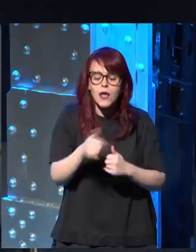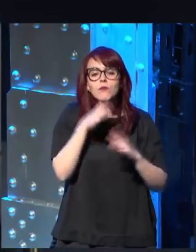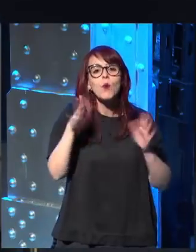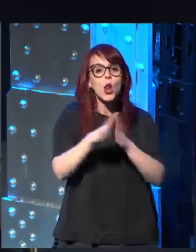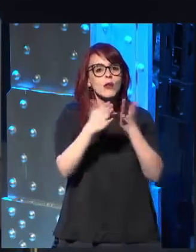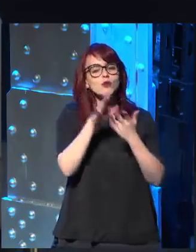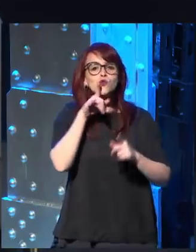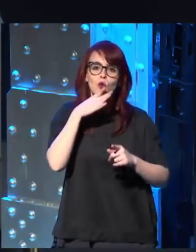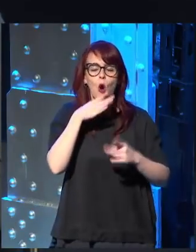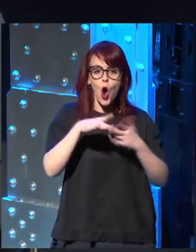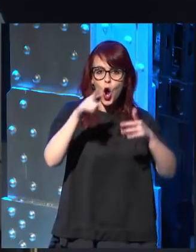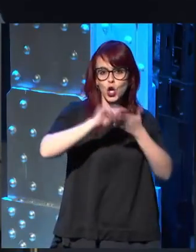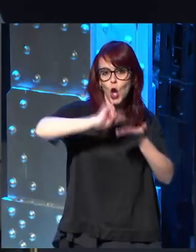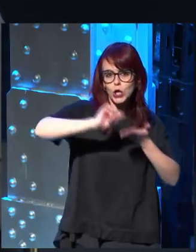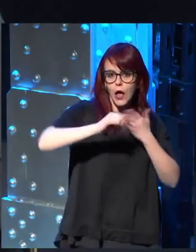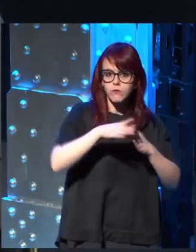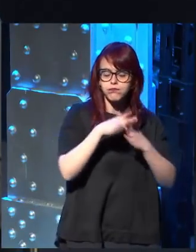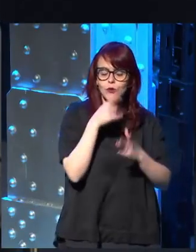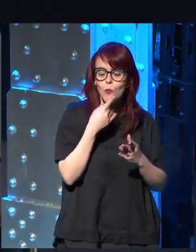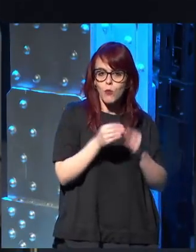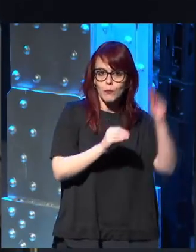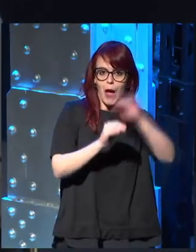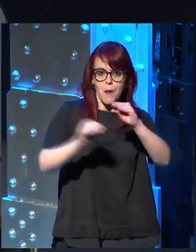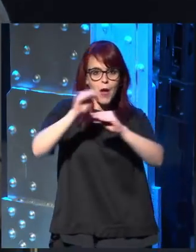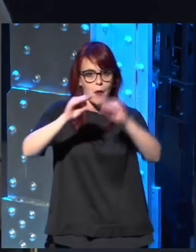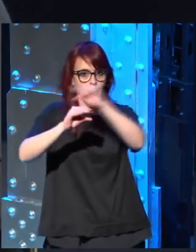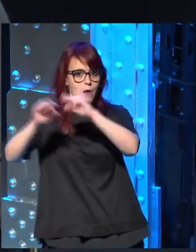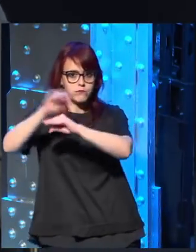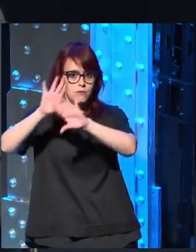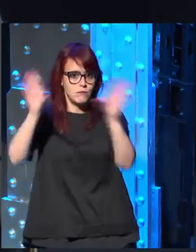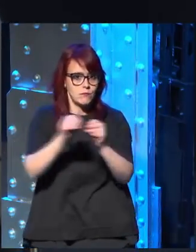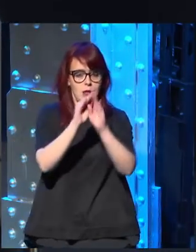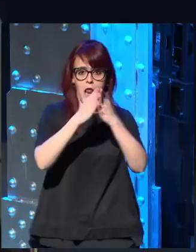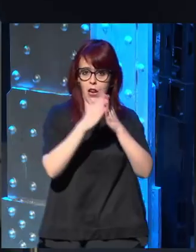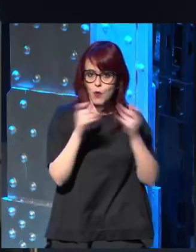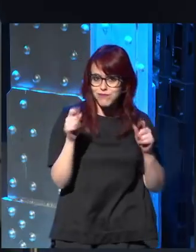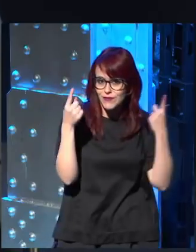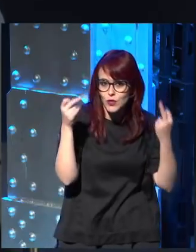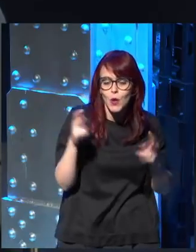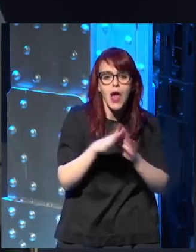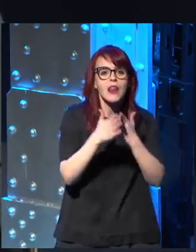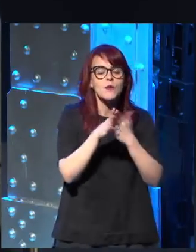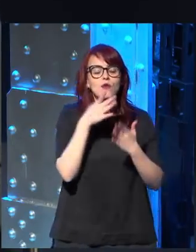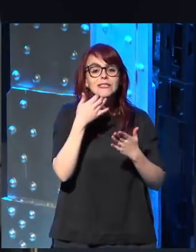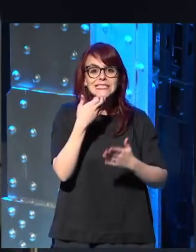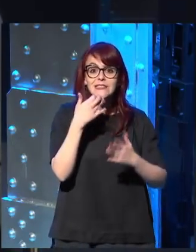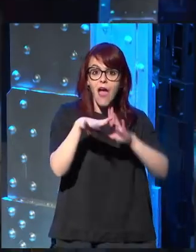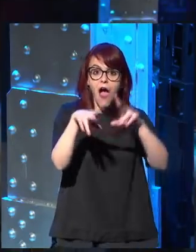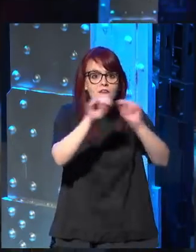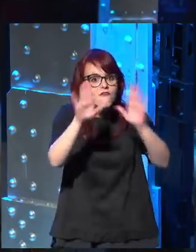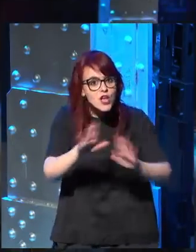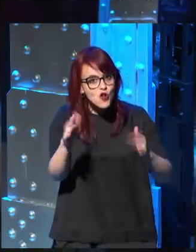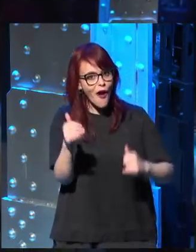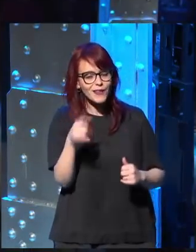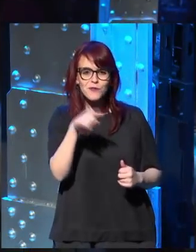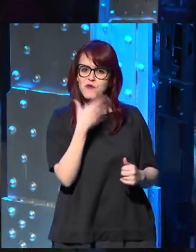la acumulación de las notas que él tomó, ¿no? Eso tiene en ese no estar acabado también hay una belleza, ¿sabes?